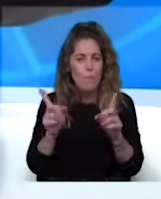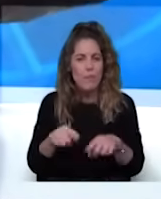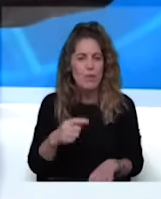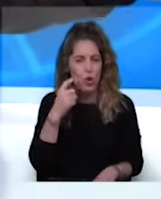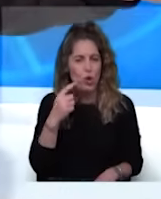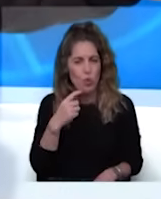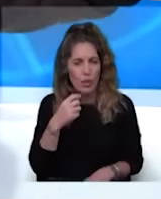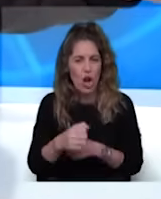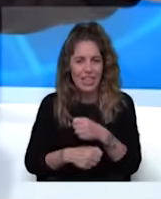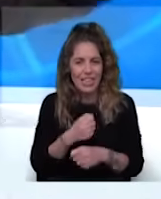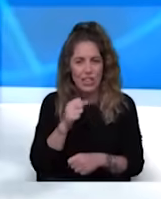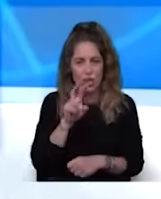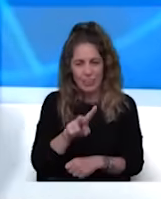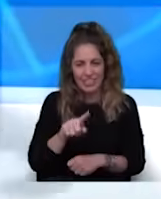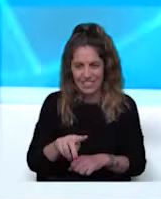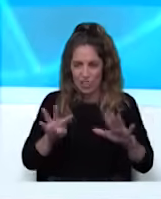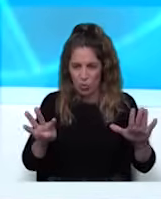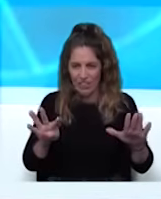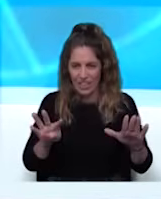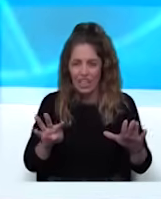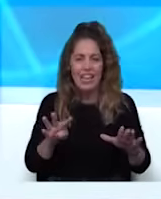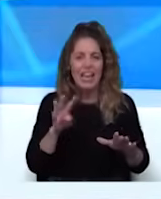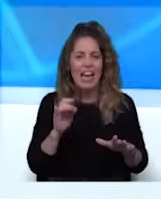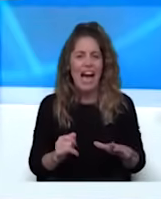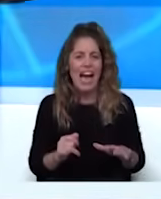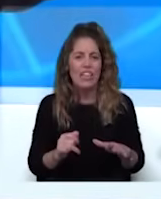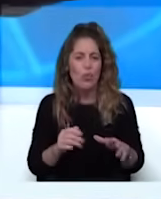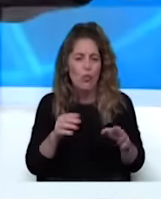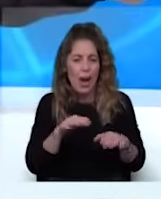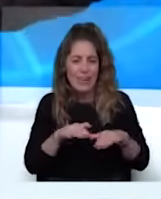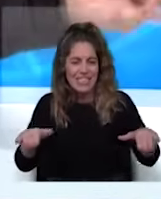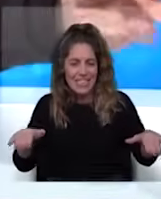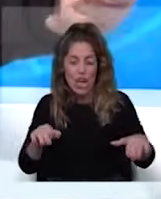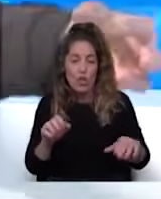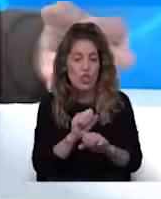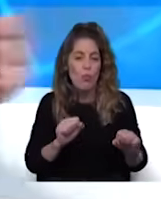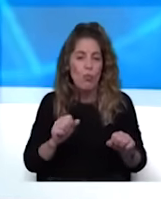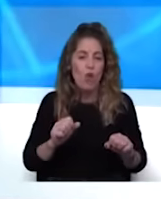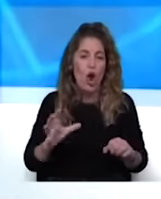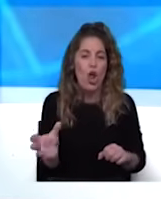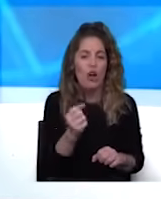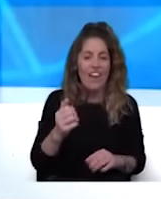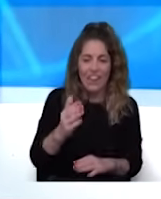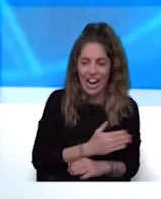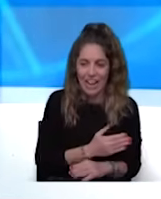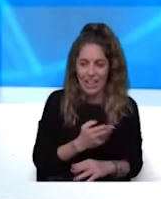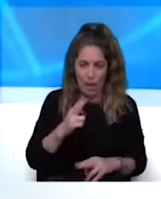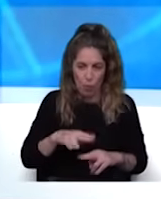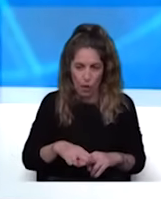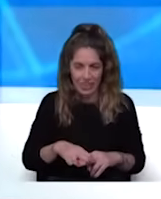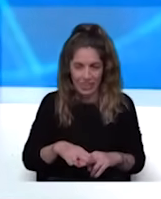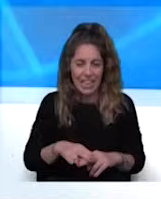teníamos en el año 2019 o sea que hay una meseta no se ha logrado bajar la mortalidad en las vías públicas y